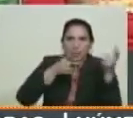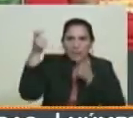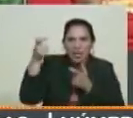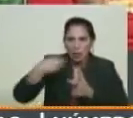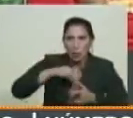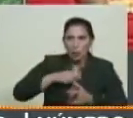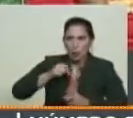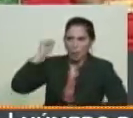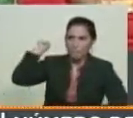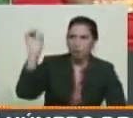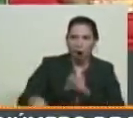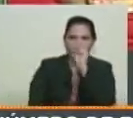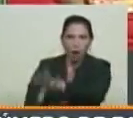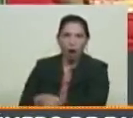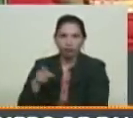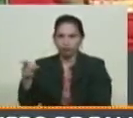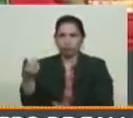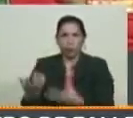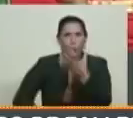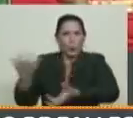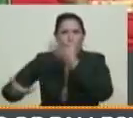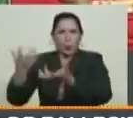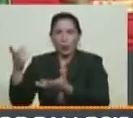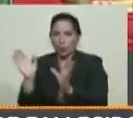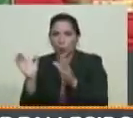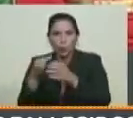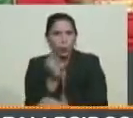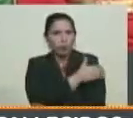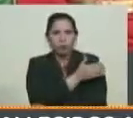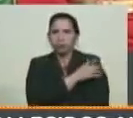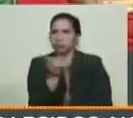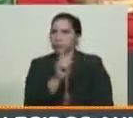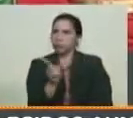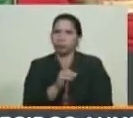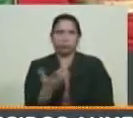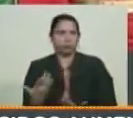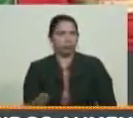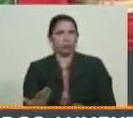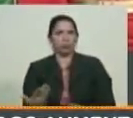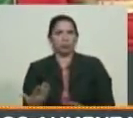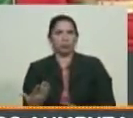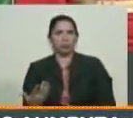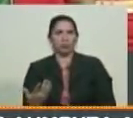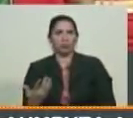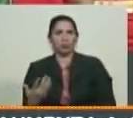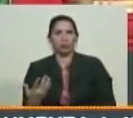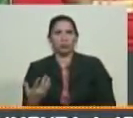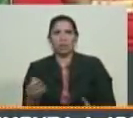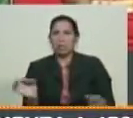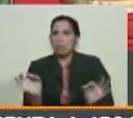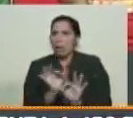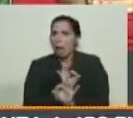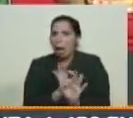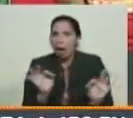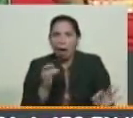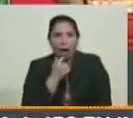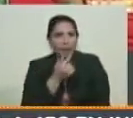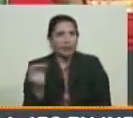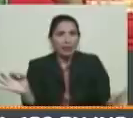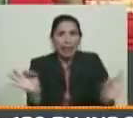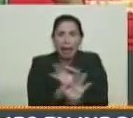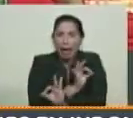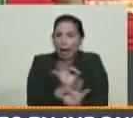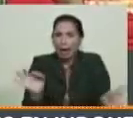derecha que no fue capaz de condenar la violencia guarimbera. Una derecha que no ha